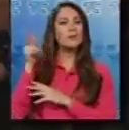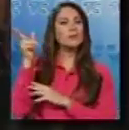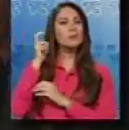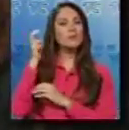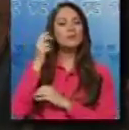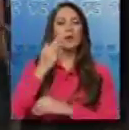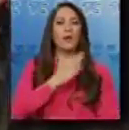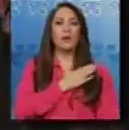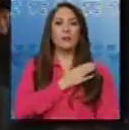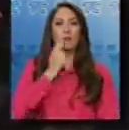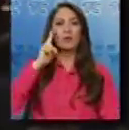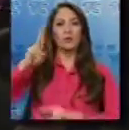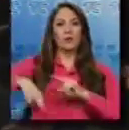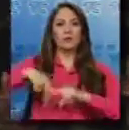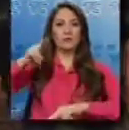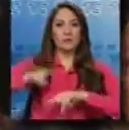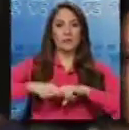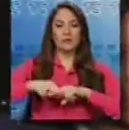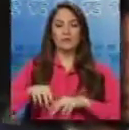himno nacional.